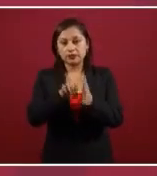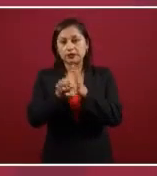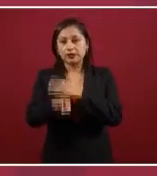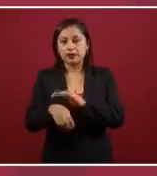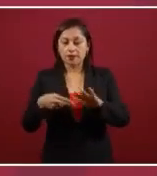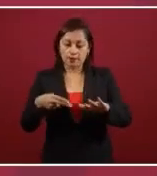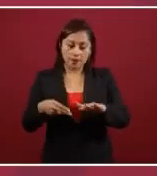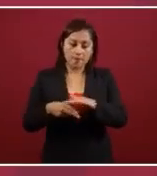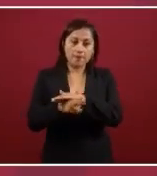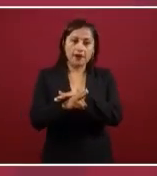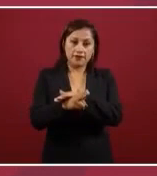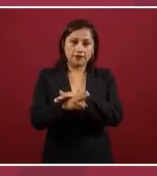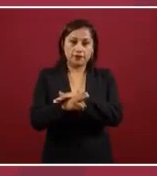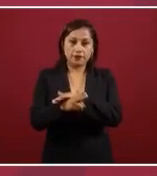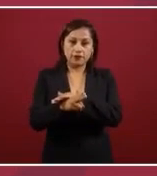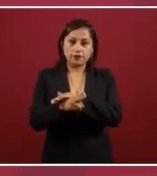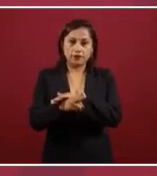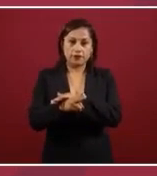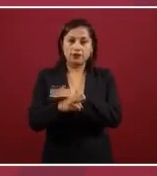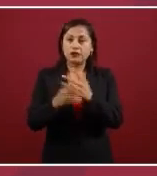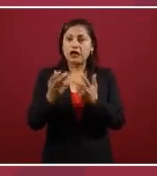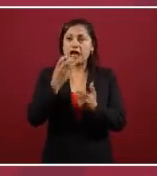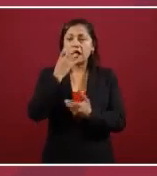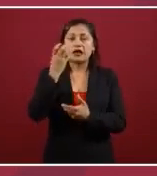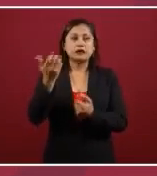plantea de que le hace falta un apoyo,